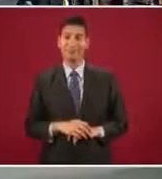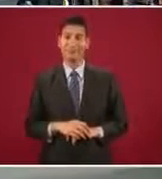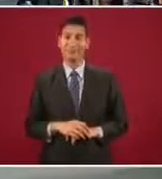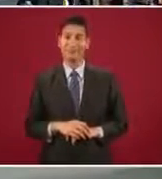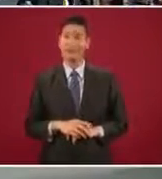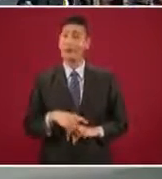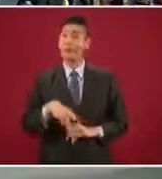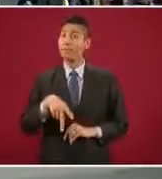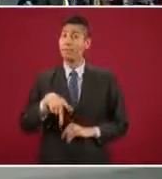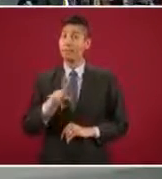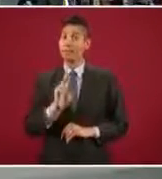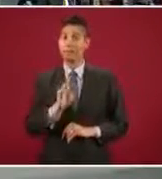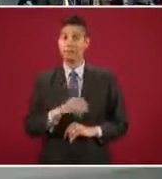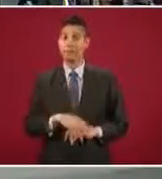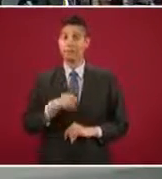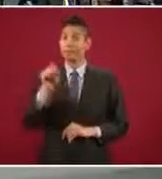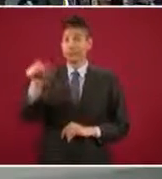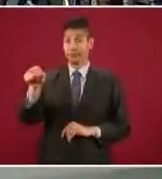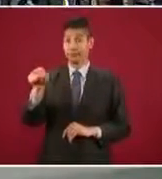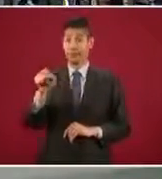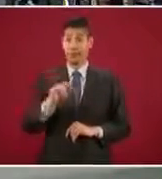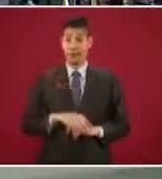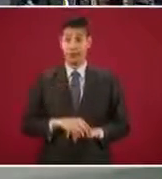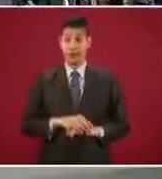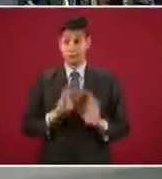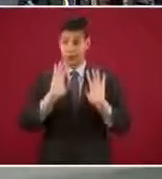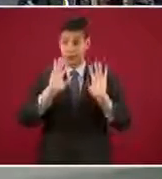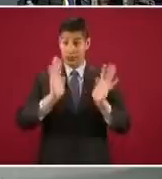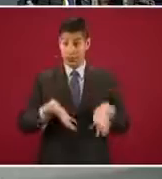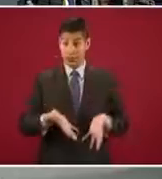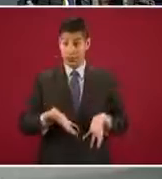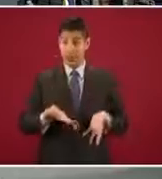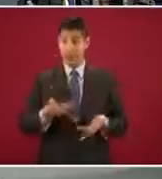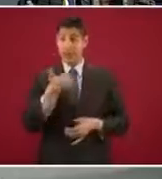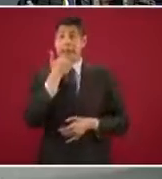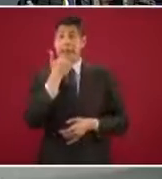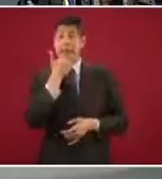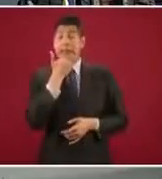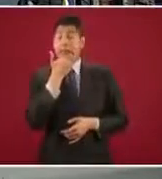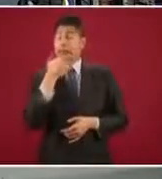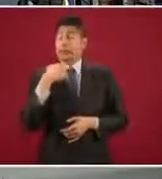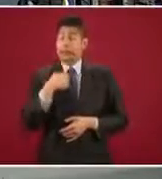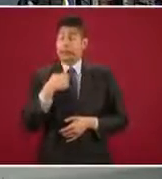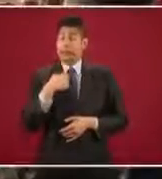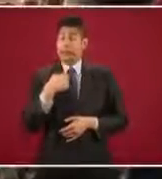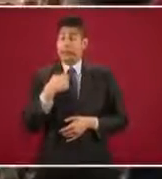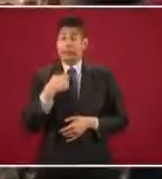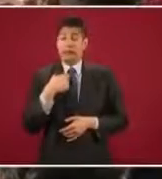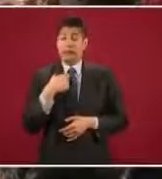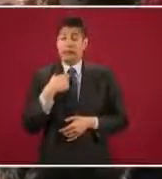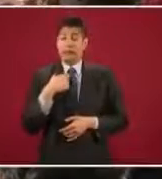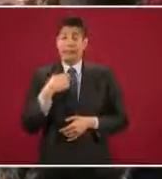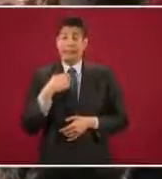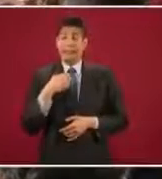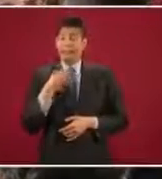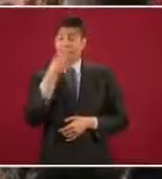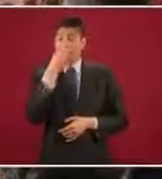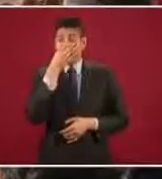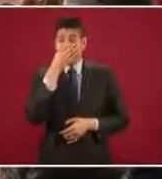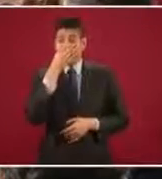Pero gracias, señor presidente. Ya me van a, ofrezco disculpa, pero ya con ella vamos a terminar.